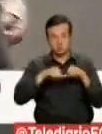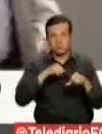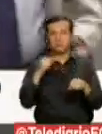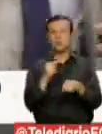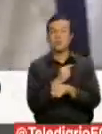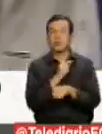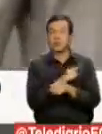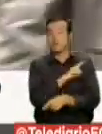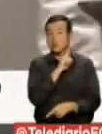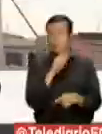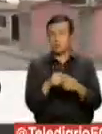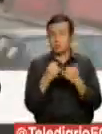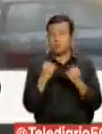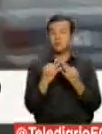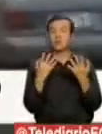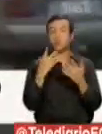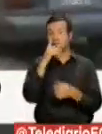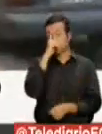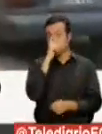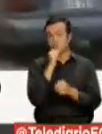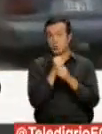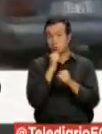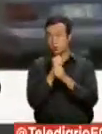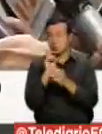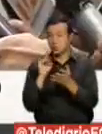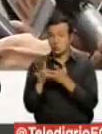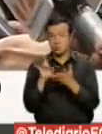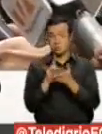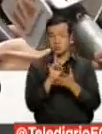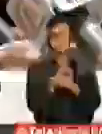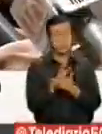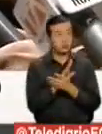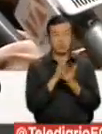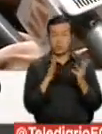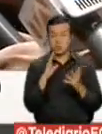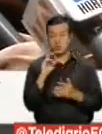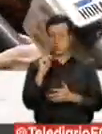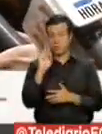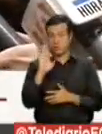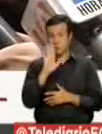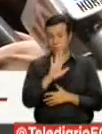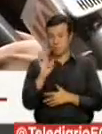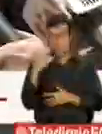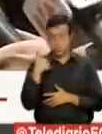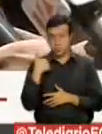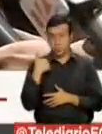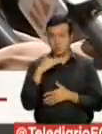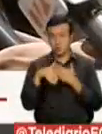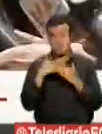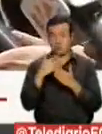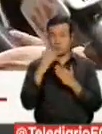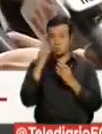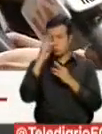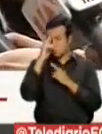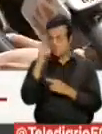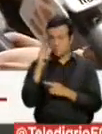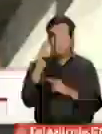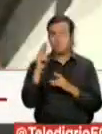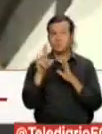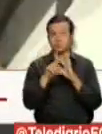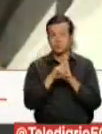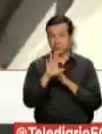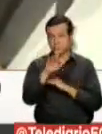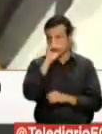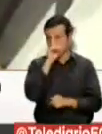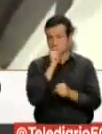gerente, todavía no existe un número de trabajadores que serán desvinculados. La CNT dispone de los dineros y se va a respetar toda la parte legal de los trabajadores.